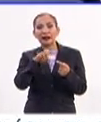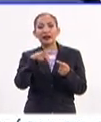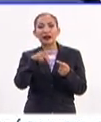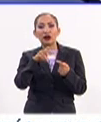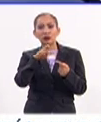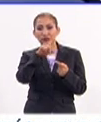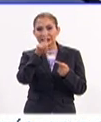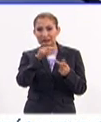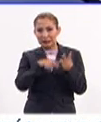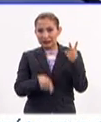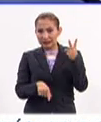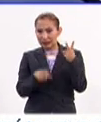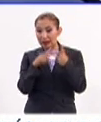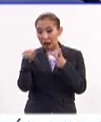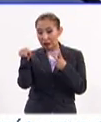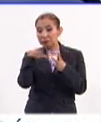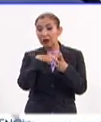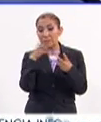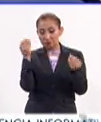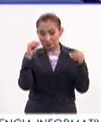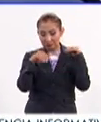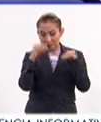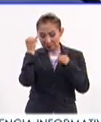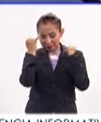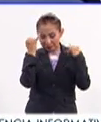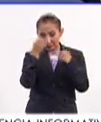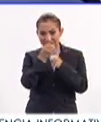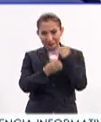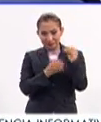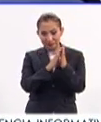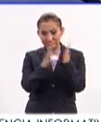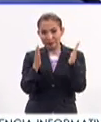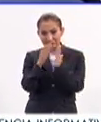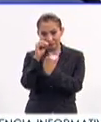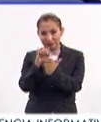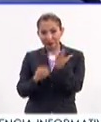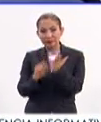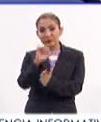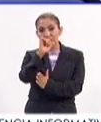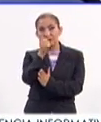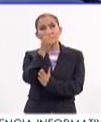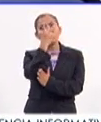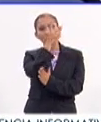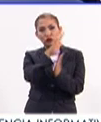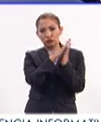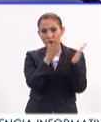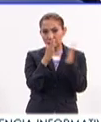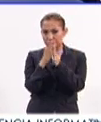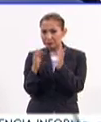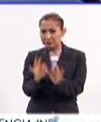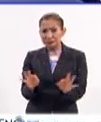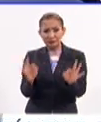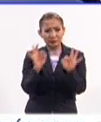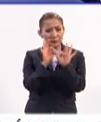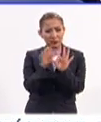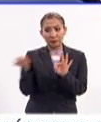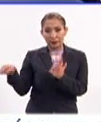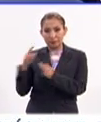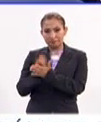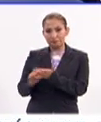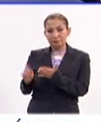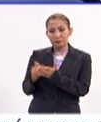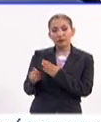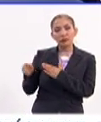ahí presente pues en la producción de esta gran obra que también en donde se publicaron 2 de los volúmenes más importantes que él